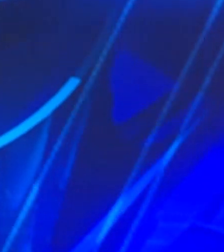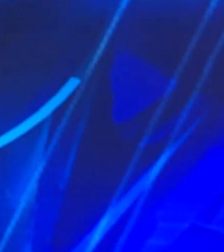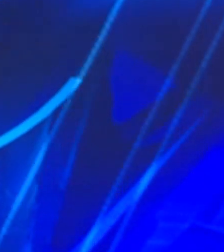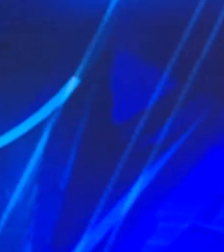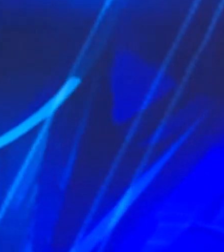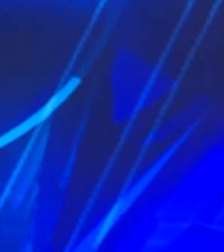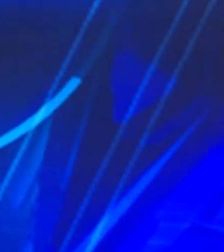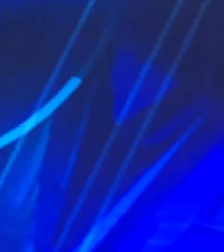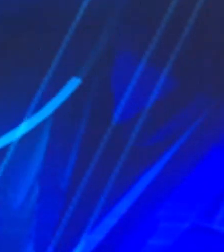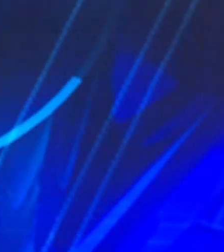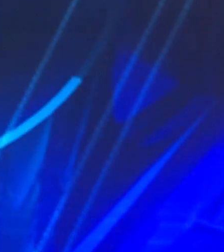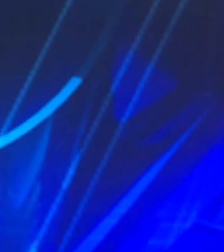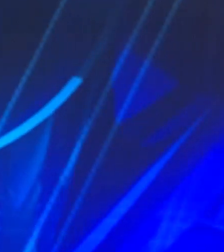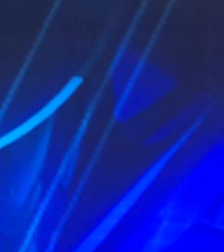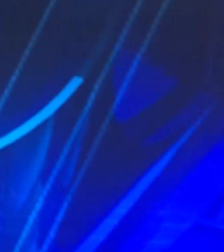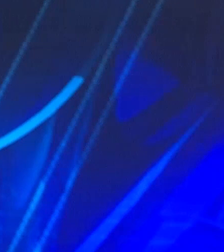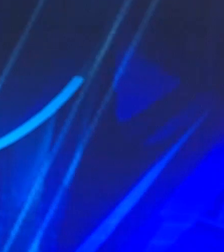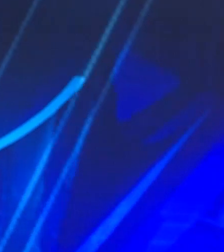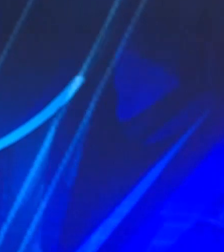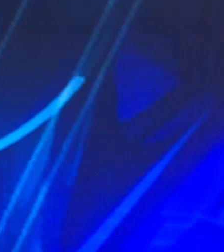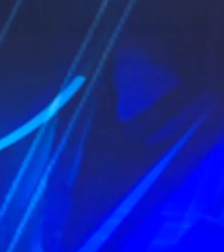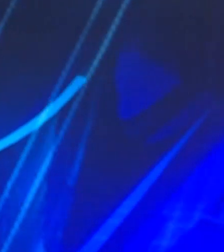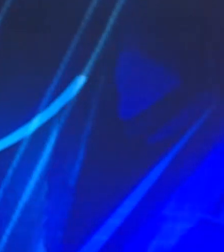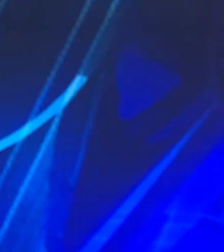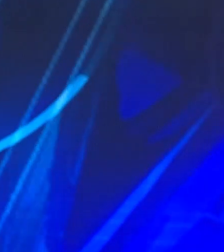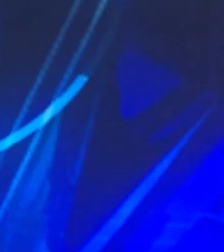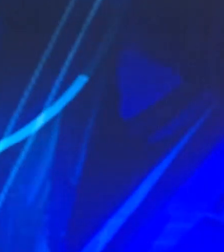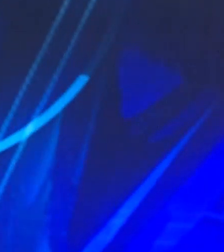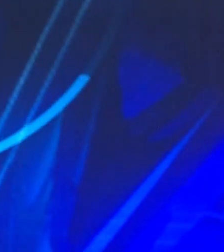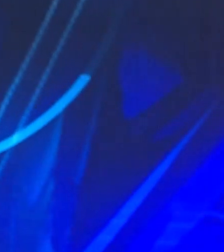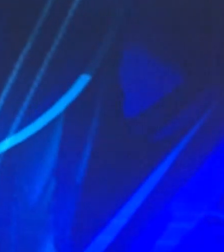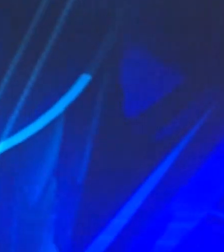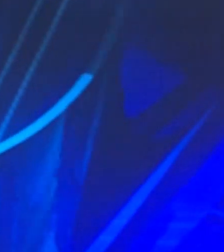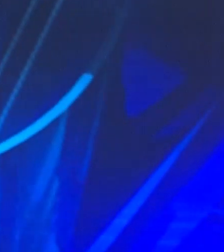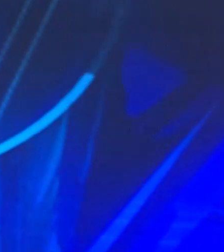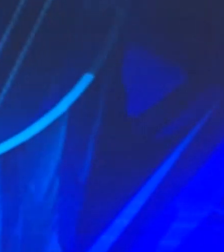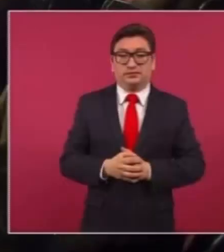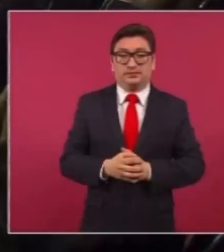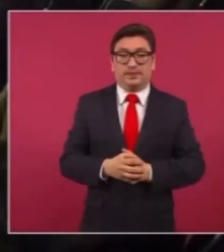honesta e incapaz de actuar, así lo dijo, como Lorenzo Córdoba.